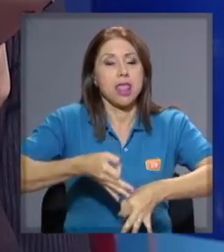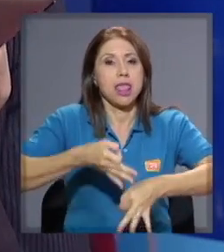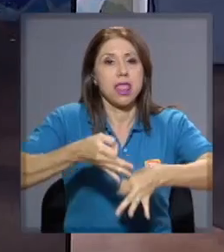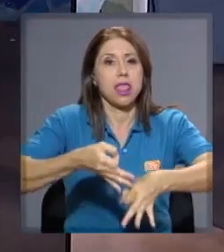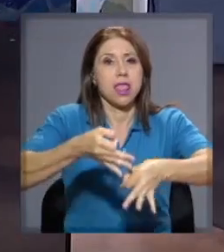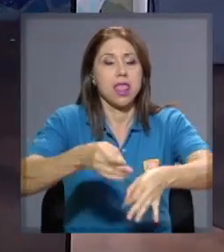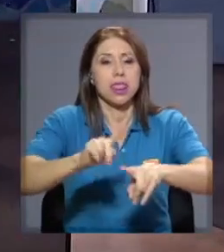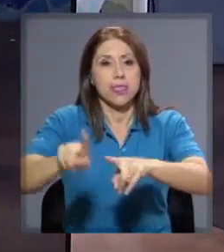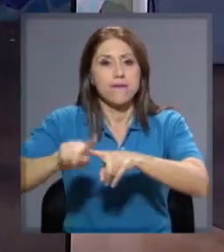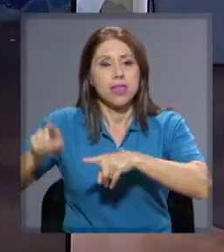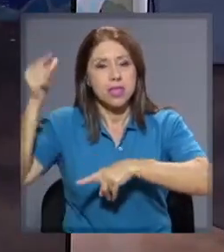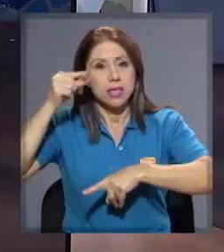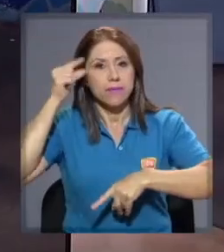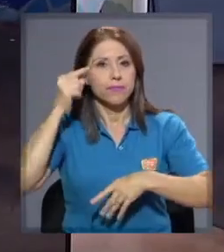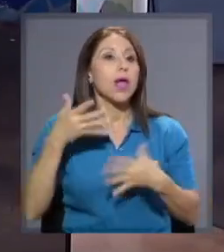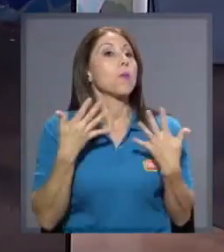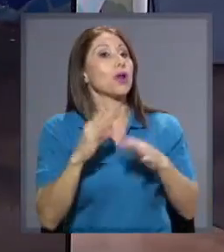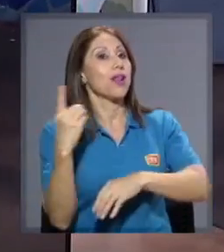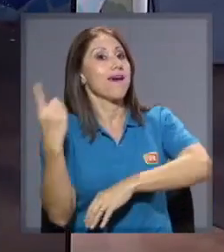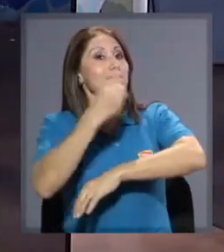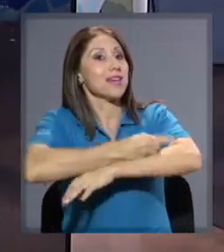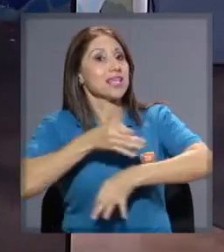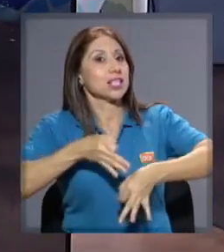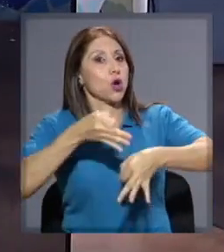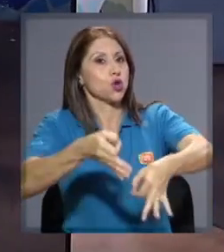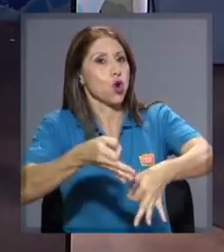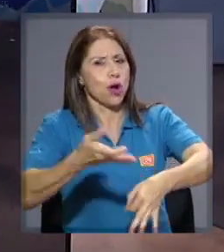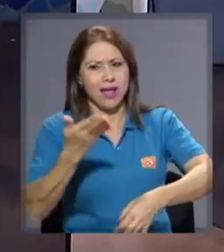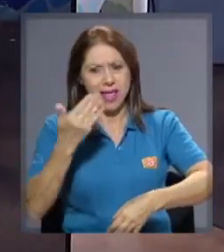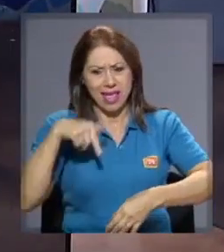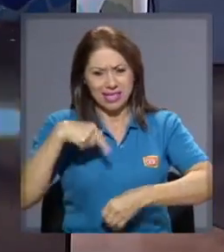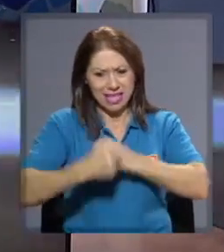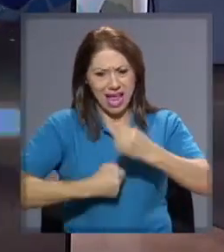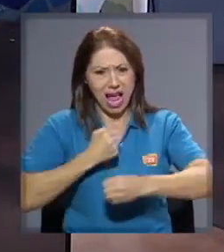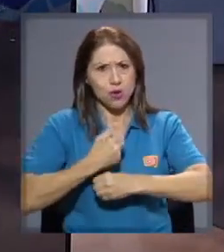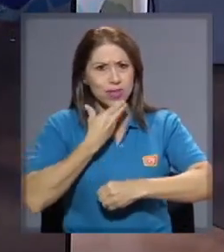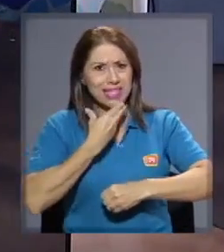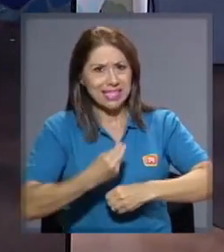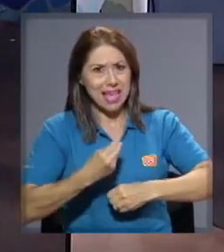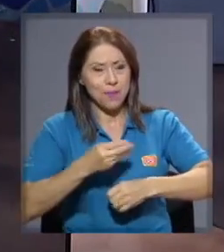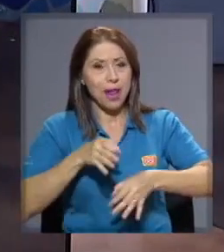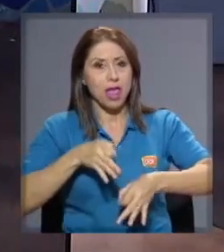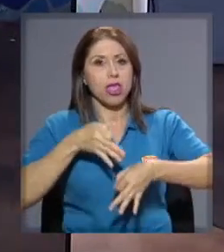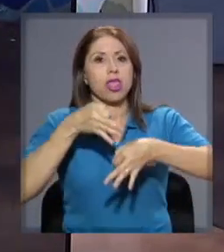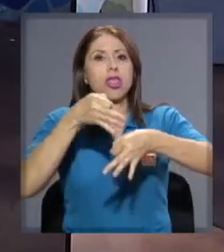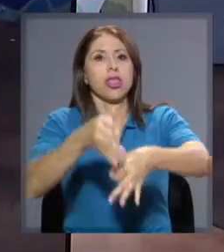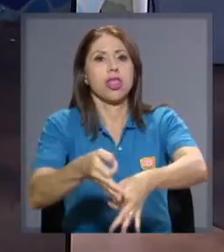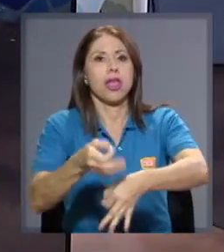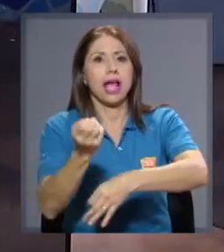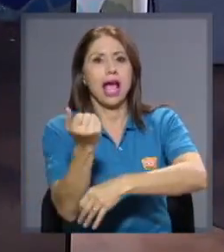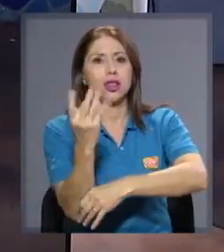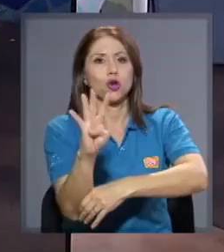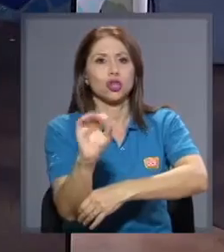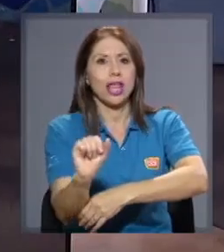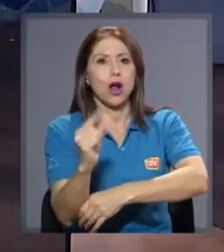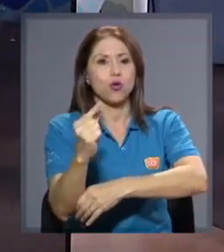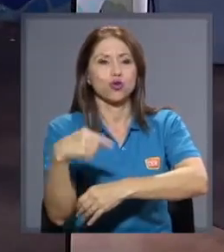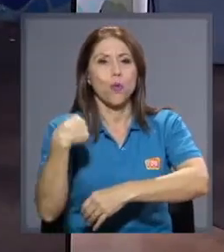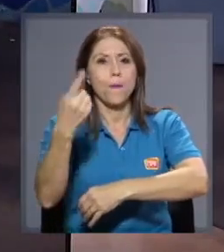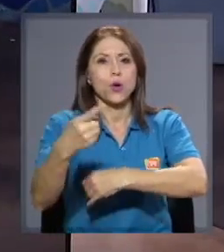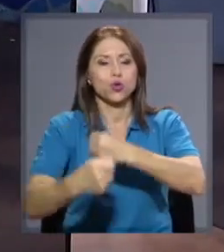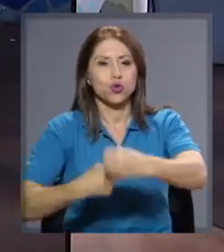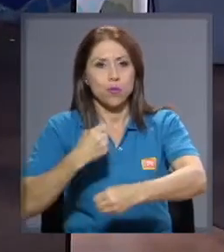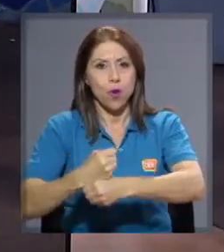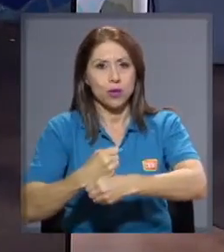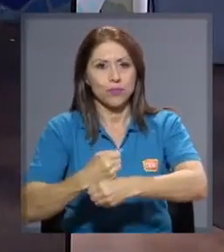vamos a ver la fecha recorrió de diciembre que se tenía de este año para el 14 de agosto del año entrante aquí